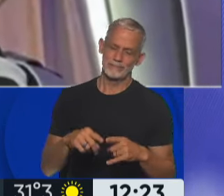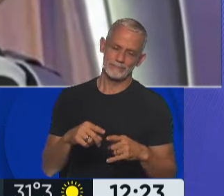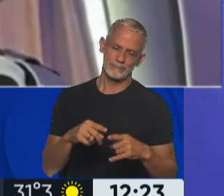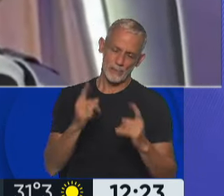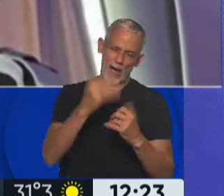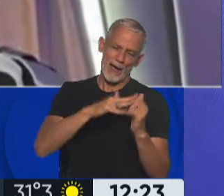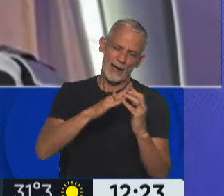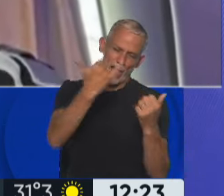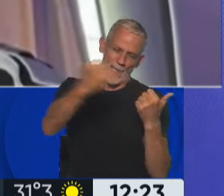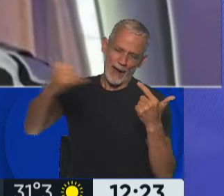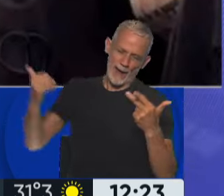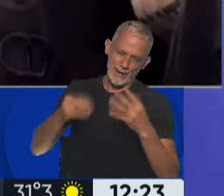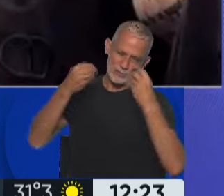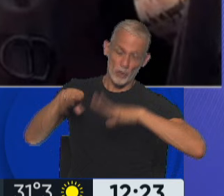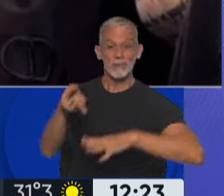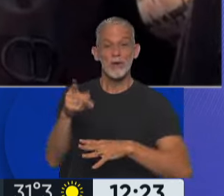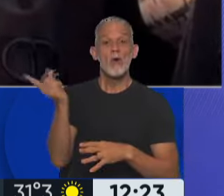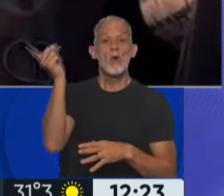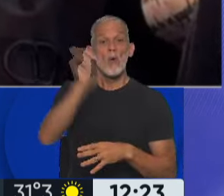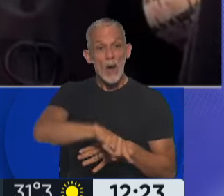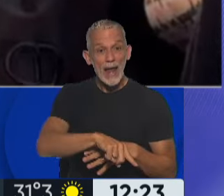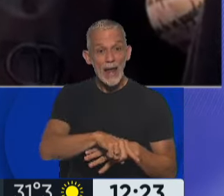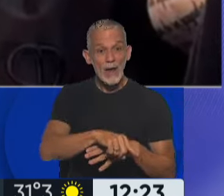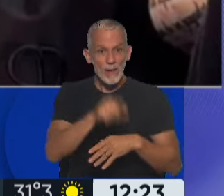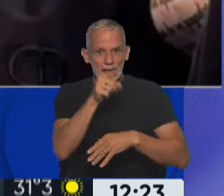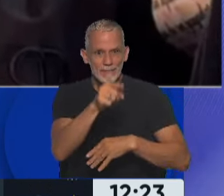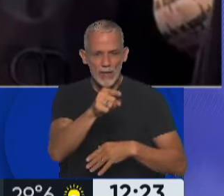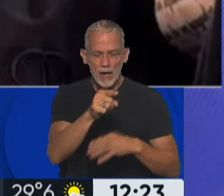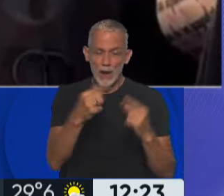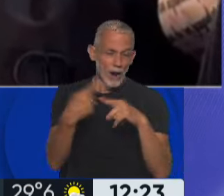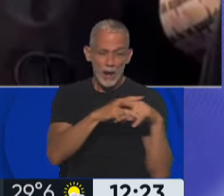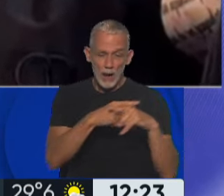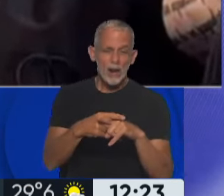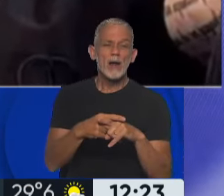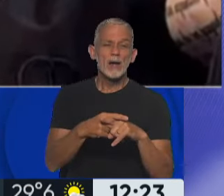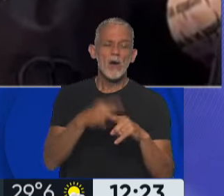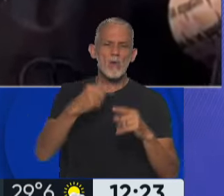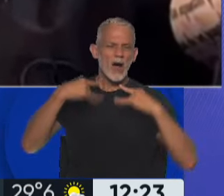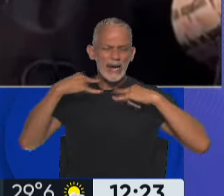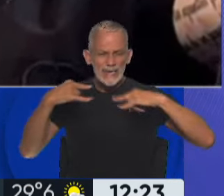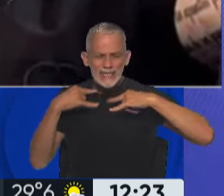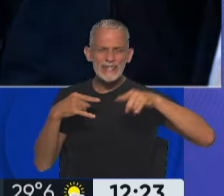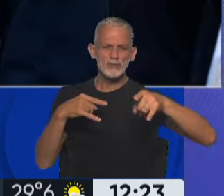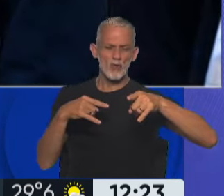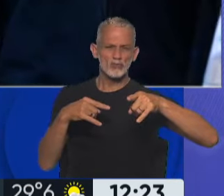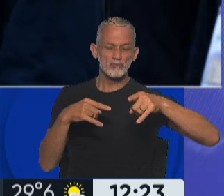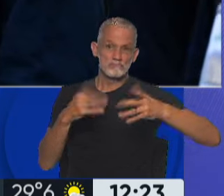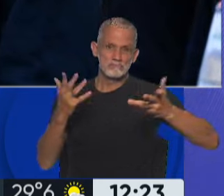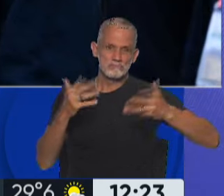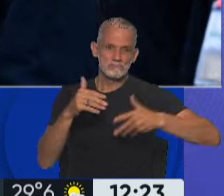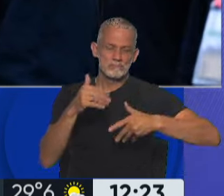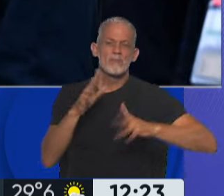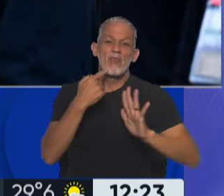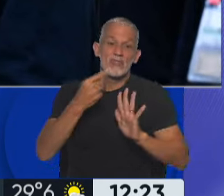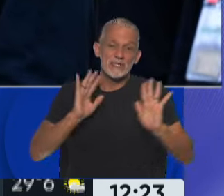ninguno evidentemente ninguno vuelve y ahí es donde empieza lo que se dice es que hubo gritos según este me